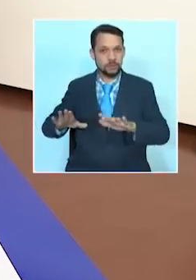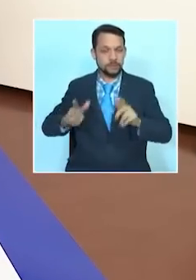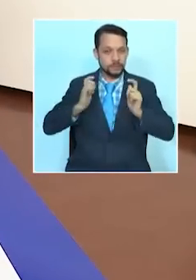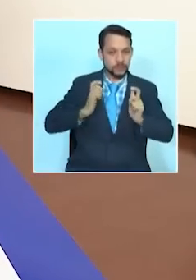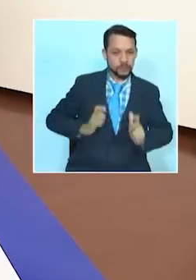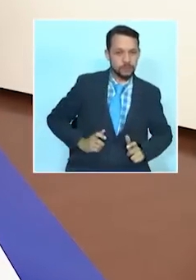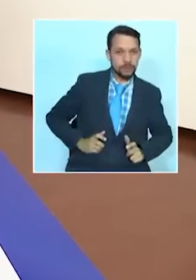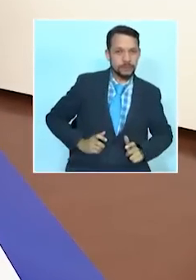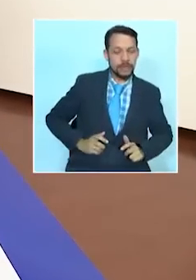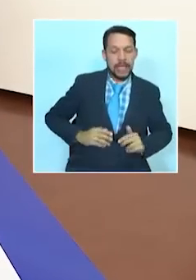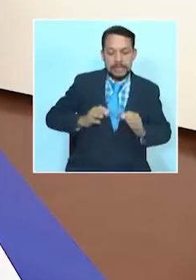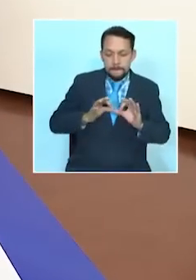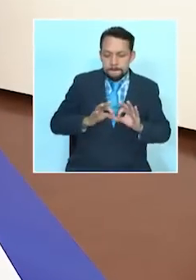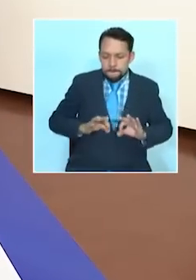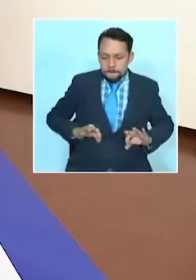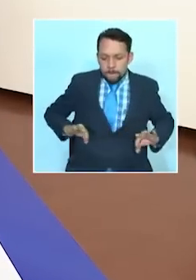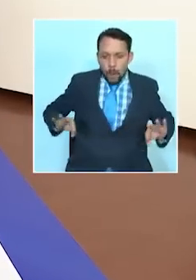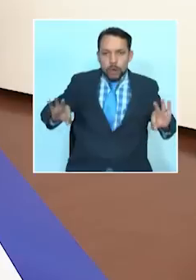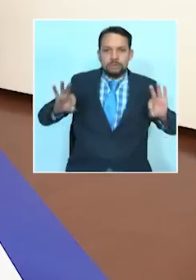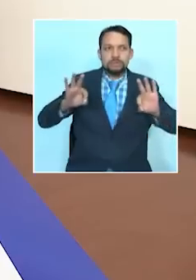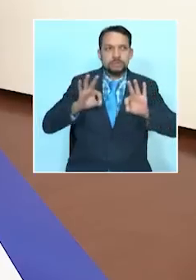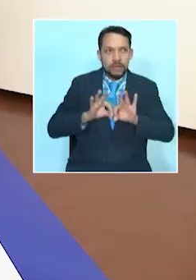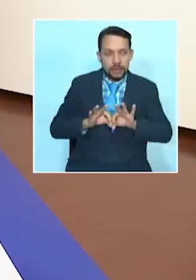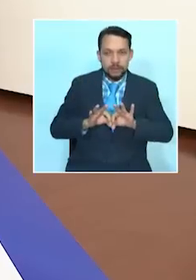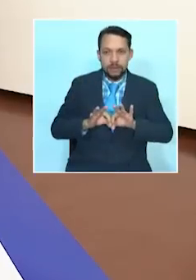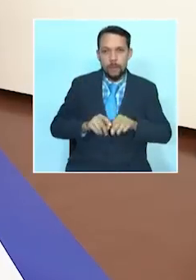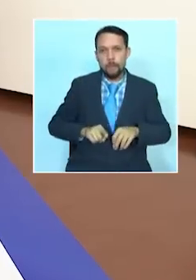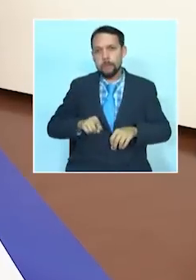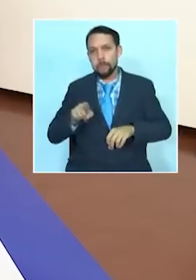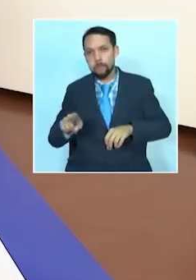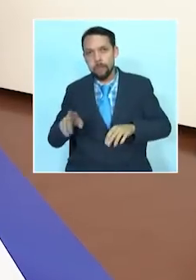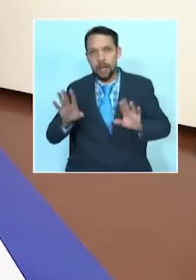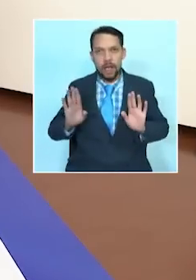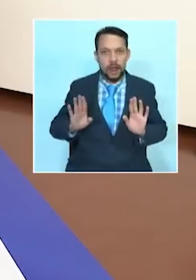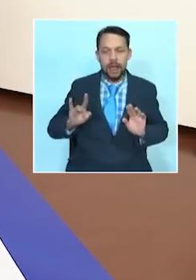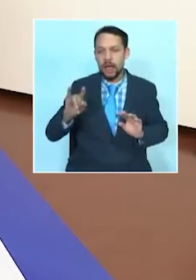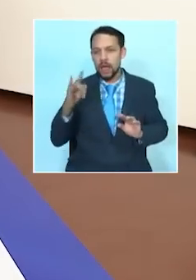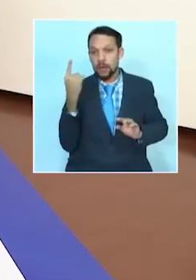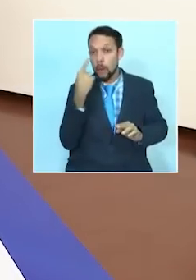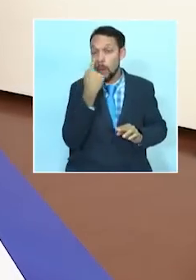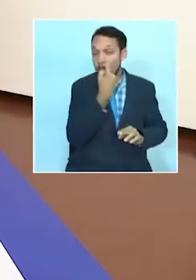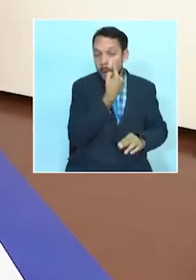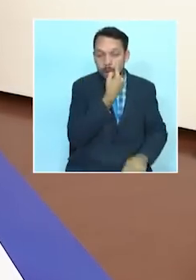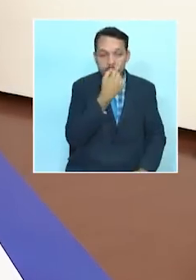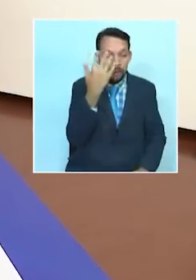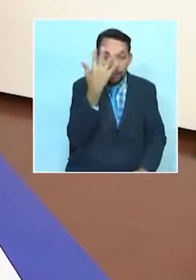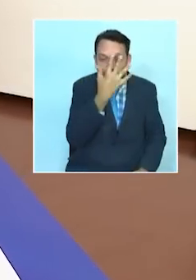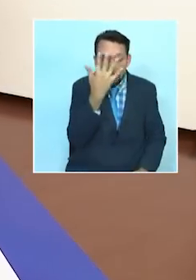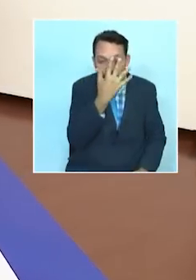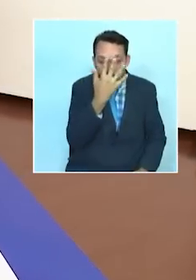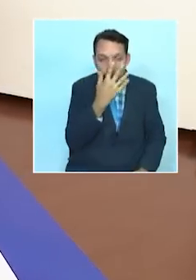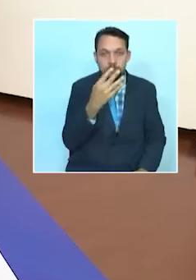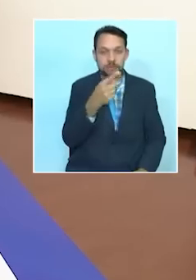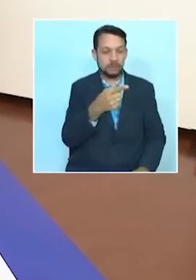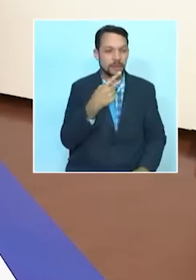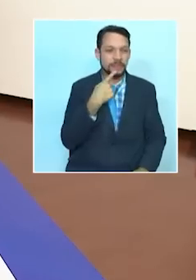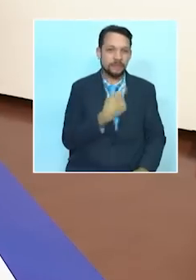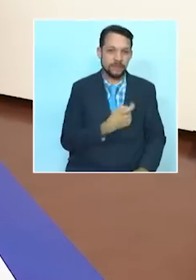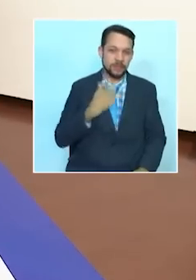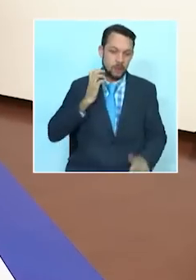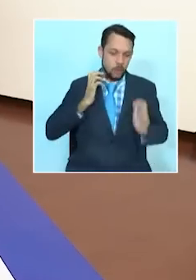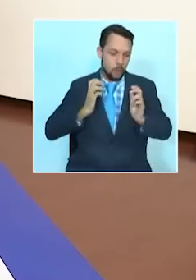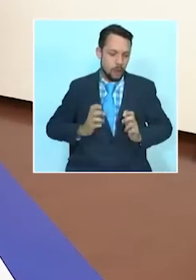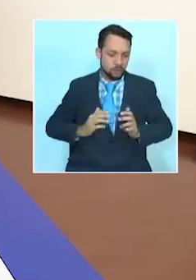es importante que la persona no es que pierda su visión Yo soy de los que piensa que nuestro cuerpo tiende también a